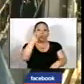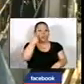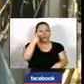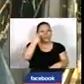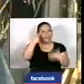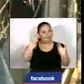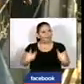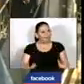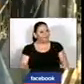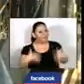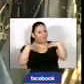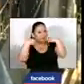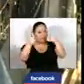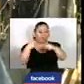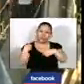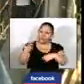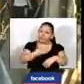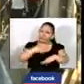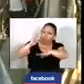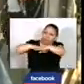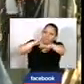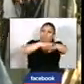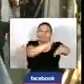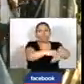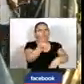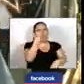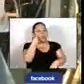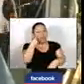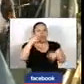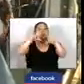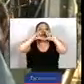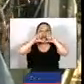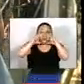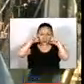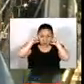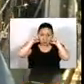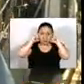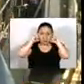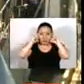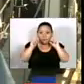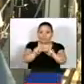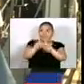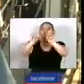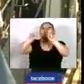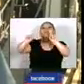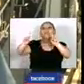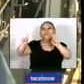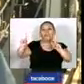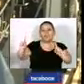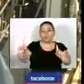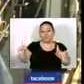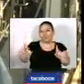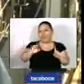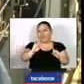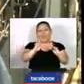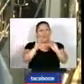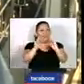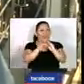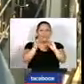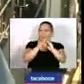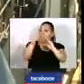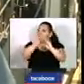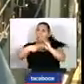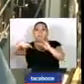protección. Sin embargo, le hacemos el llamado a la población que siga utilizando la mascarilla, que mantenga el distanciamiento social y que no salga de la casa